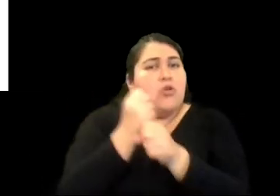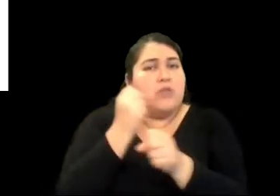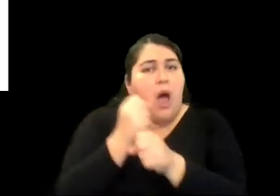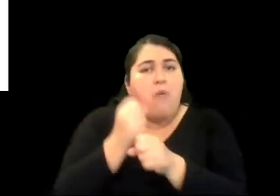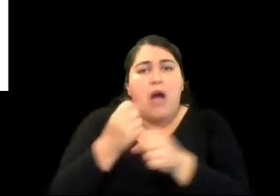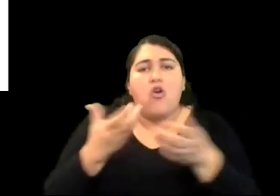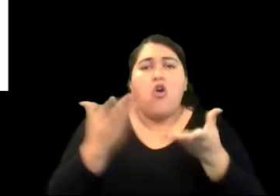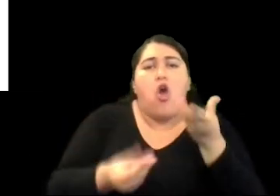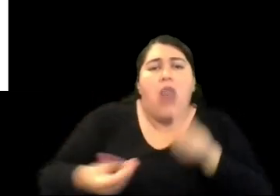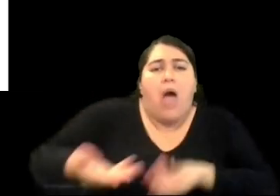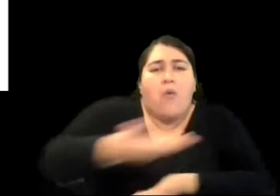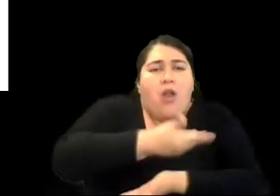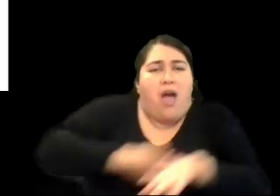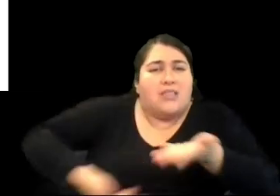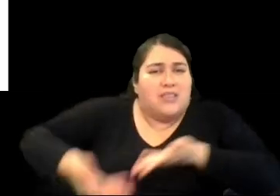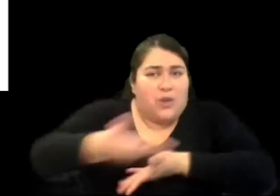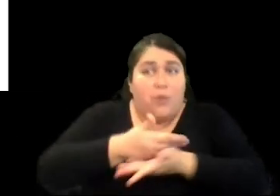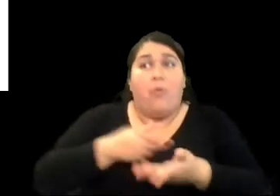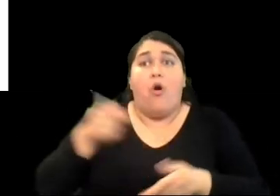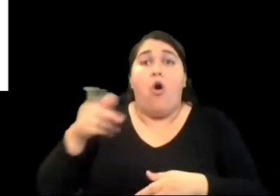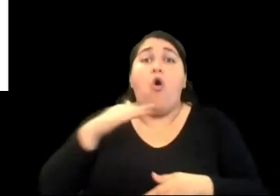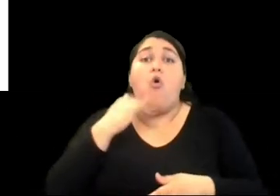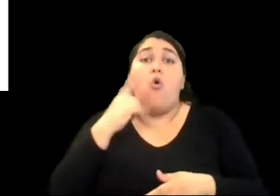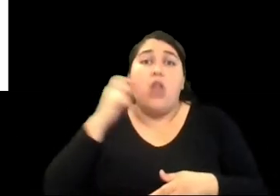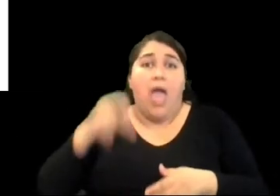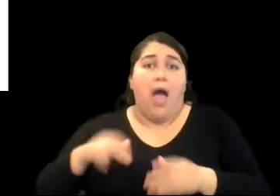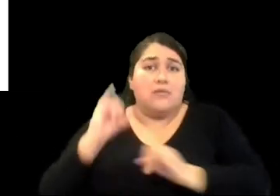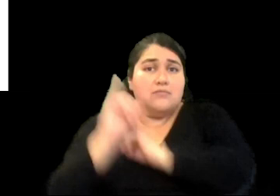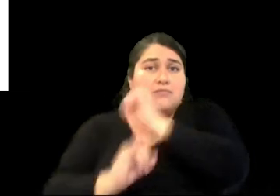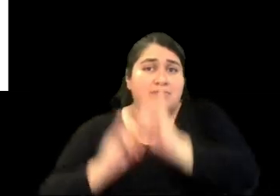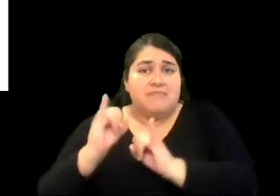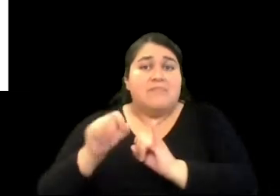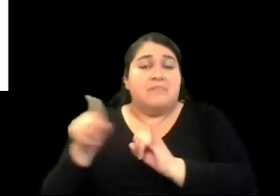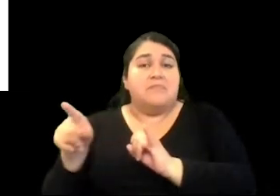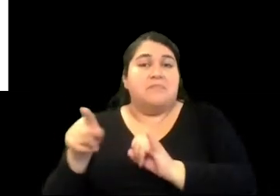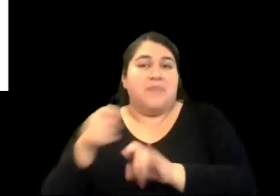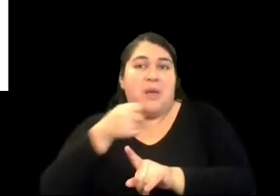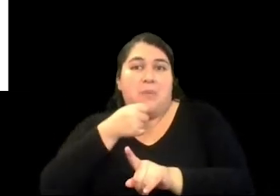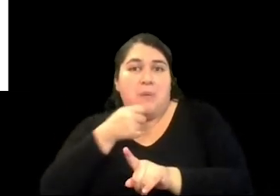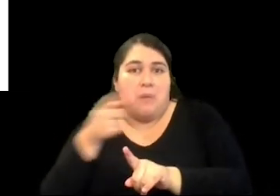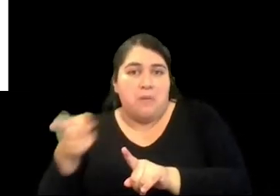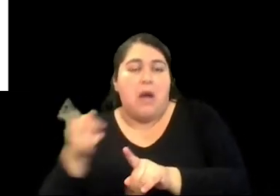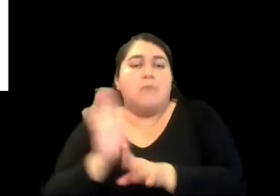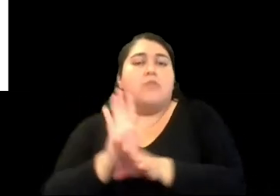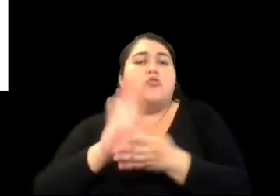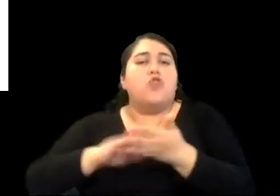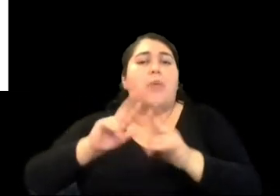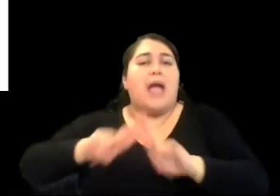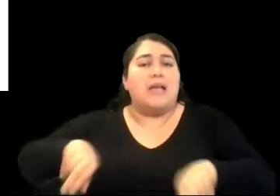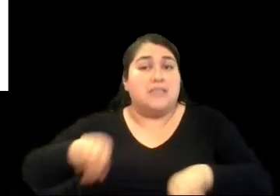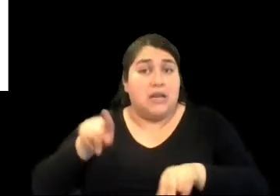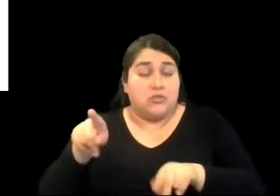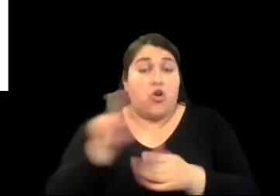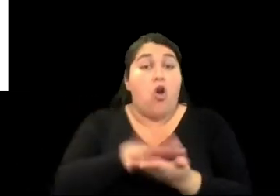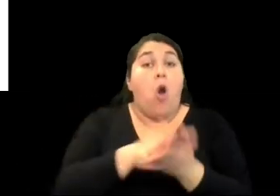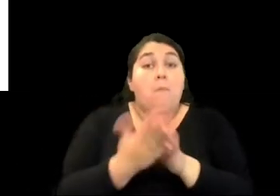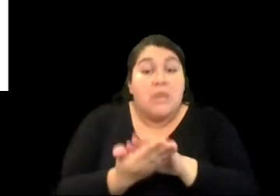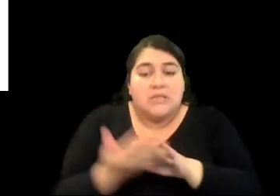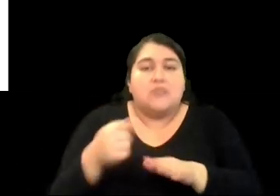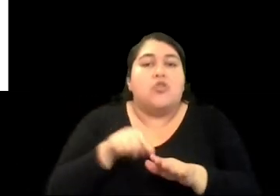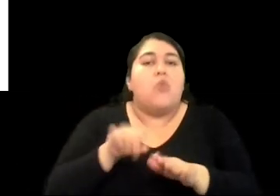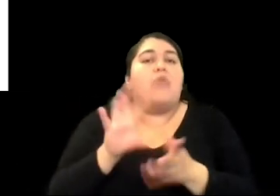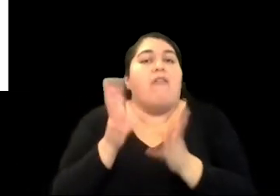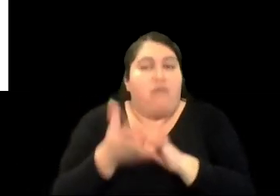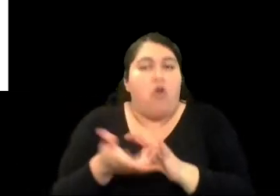colaborativo, ¿no? Juliana se menciona algo que tiene que ver con cancelación. Y la compensación es una de las formas de cancelación